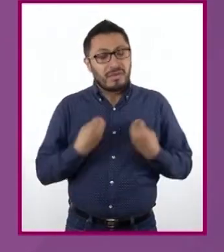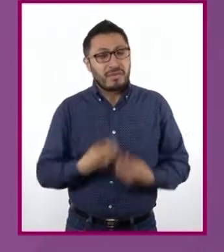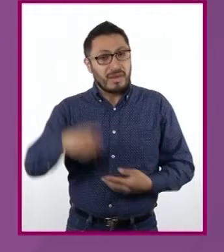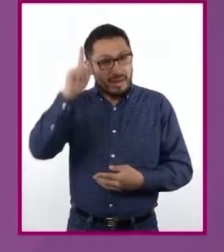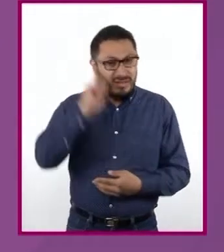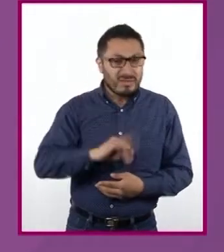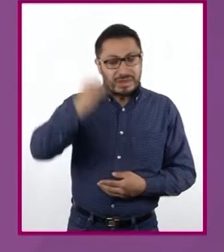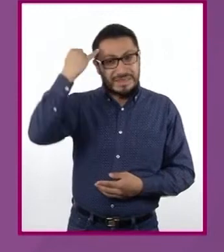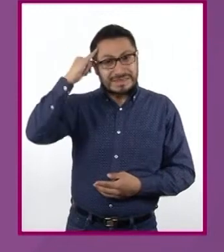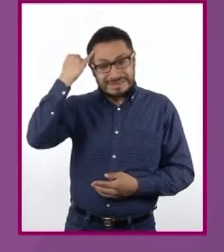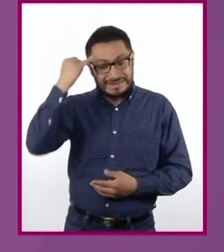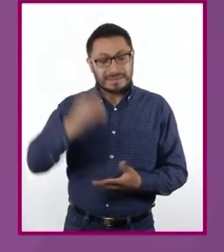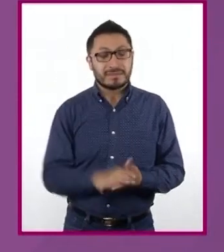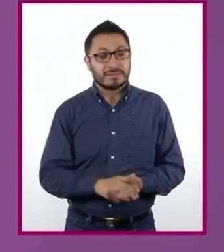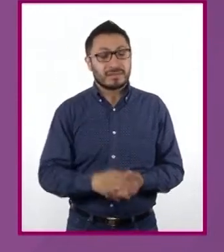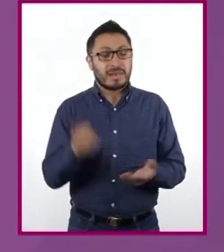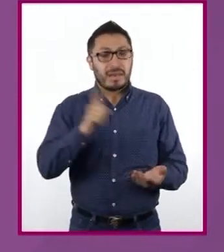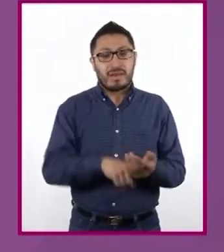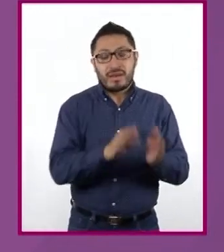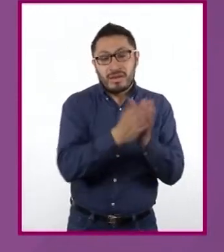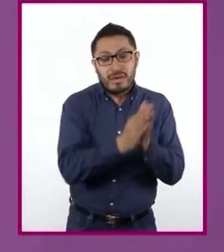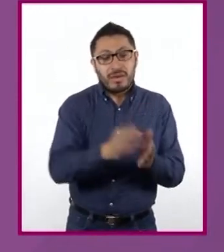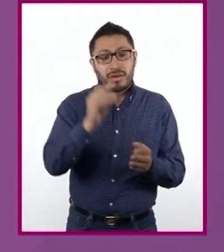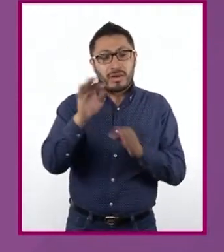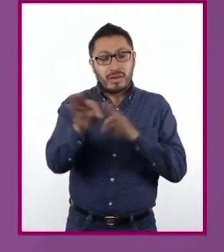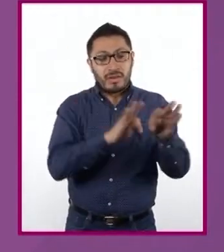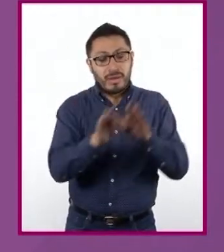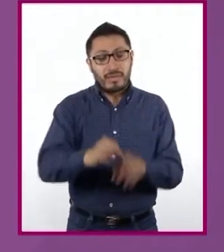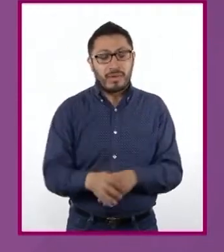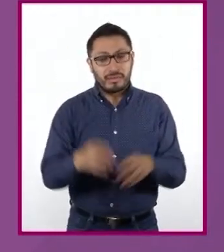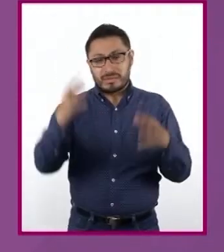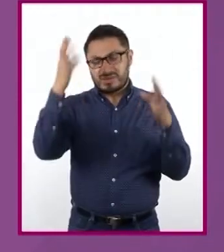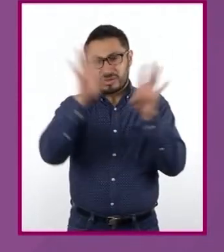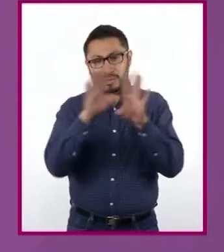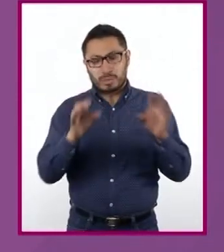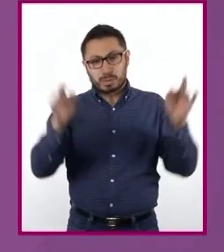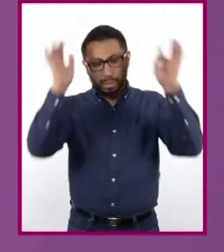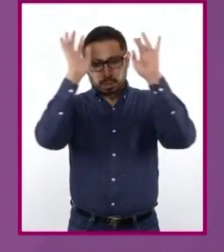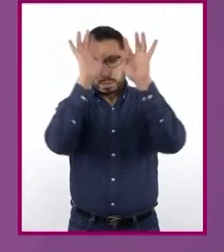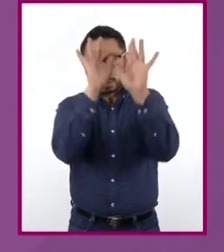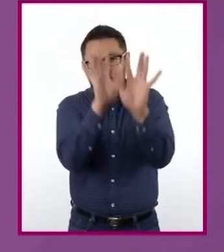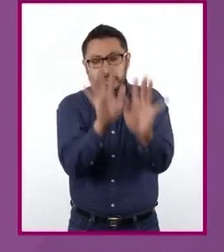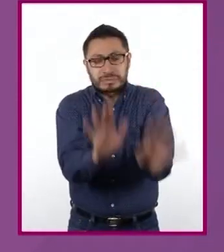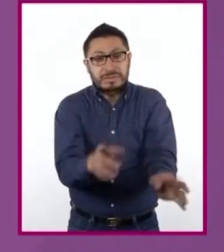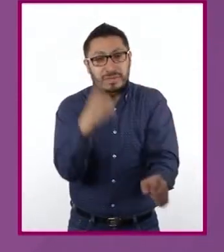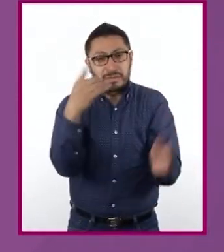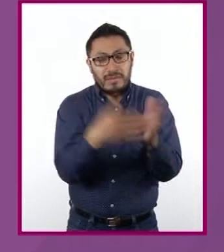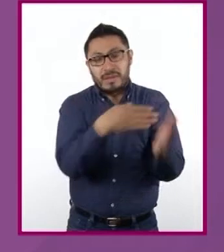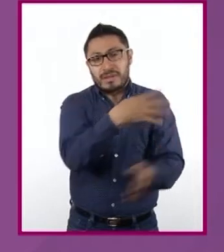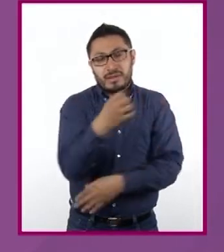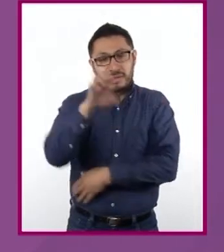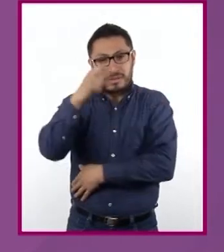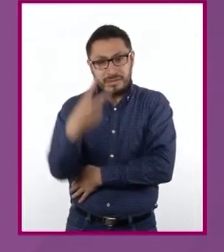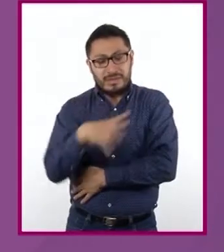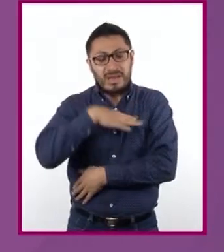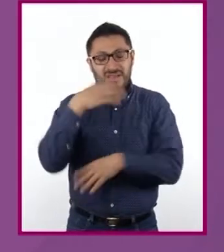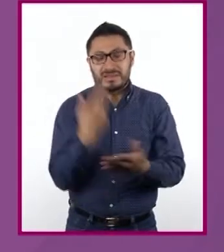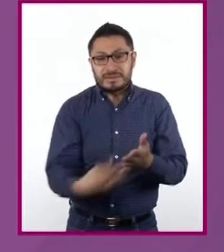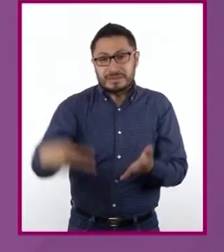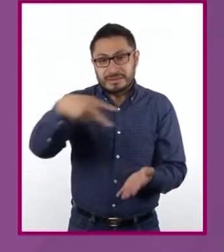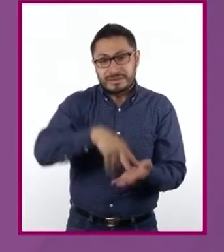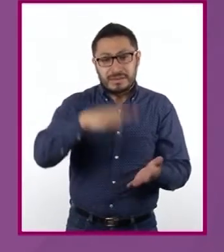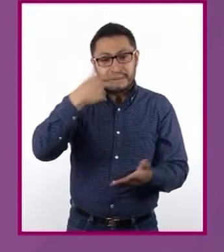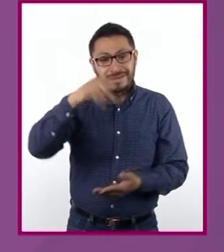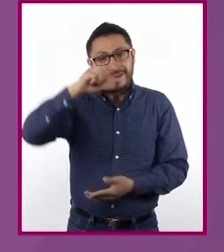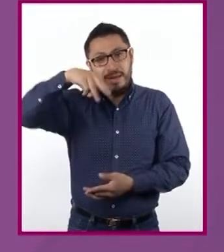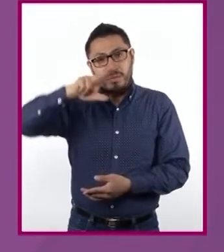y los indígenas. En la novela Oficio de Tinieblas, de 1962, cuenta el levantamiento de los